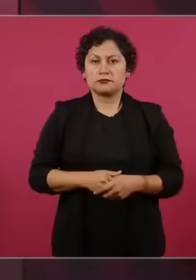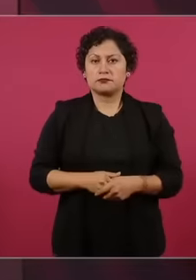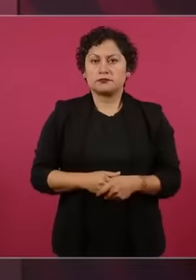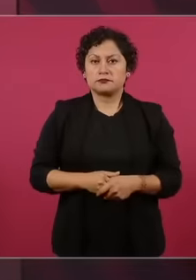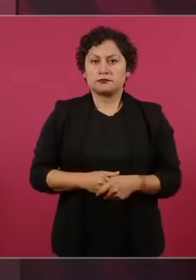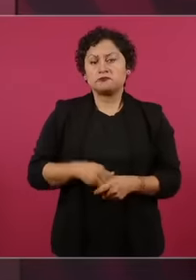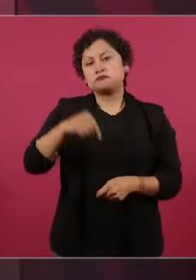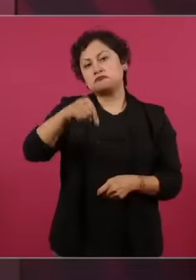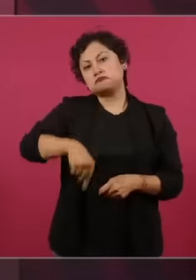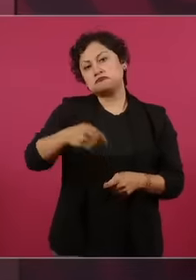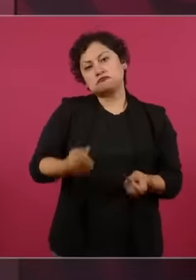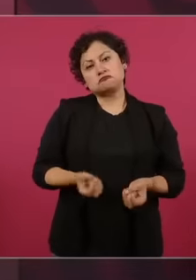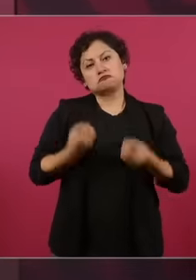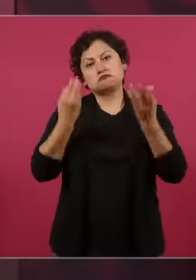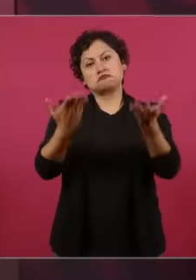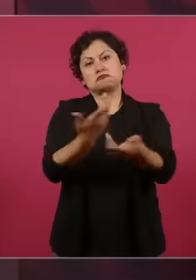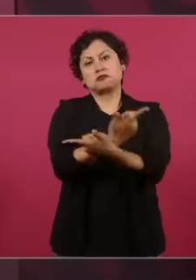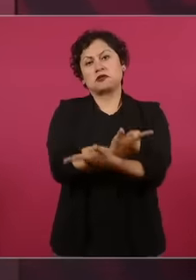hay libertades plenas,